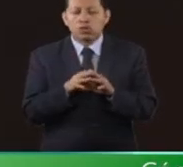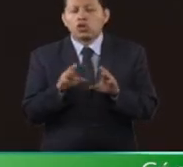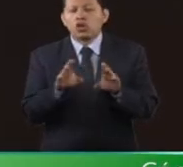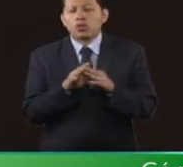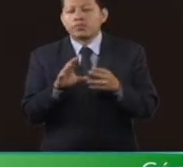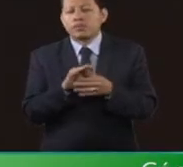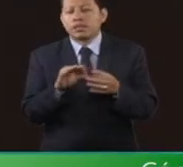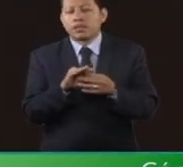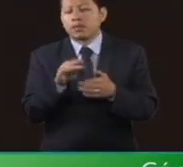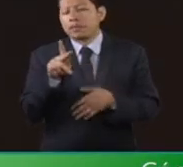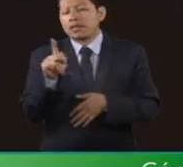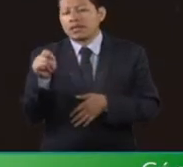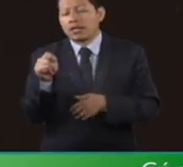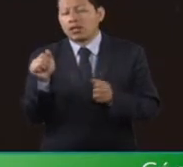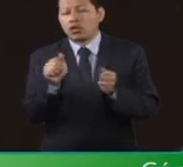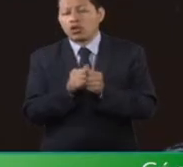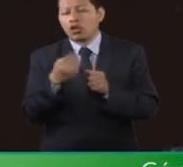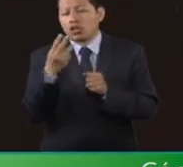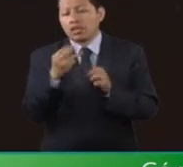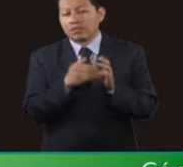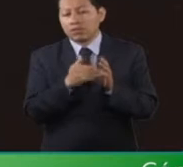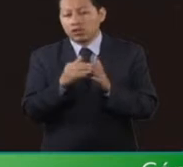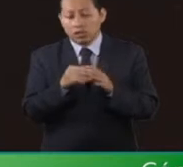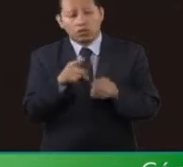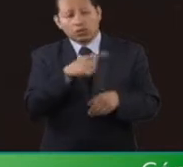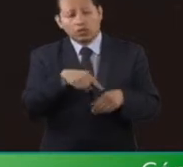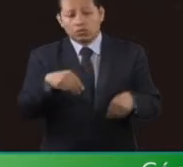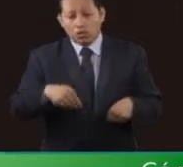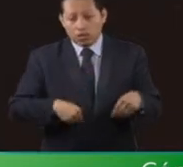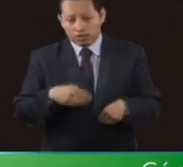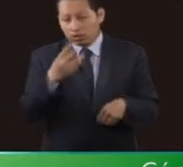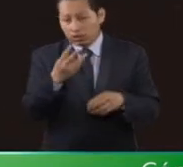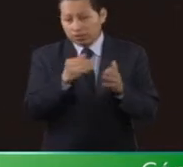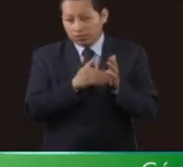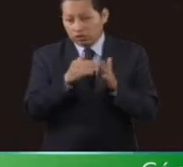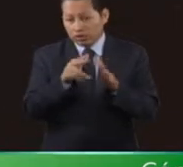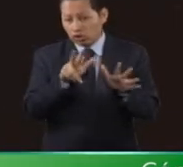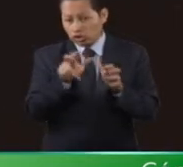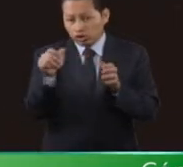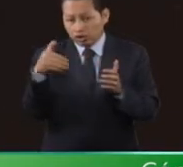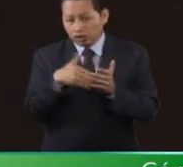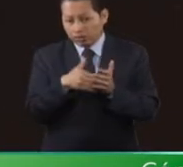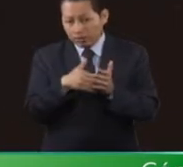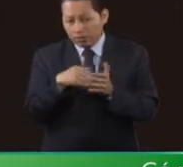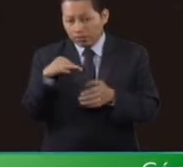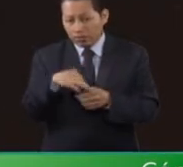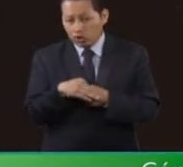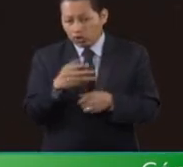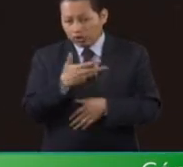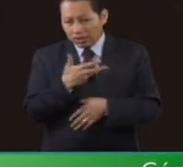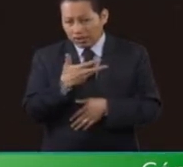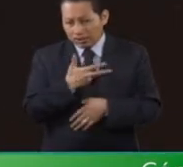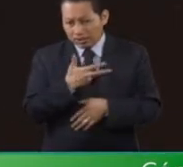que el PT, con 3 millones, aunque les duela, 3,800,000 votos tienen